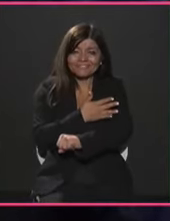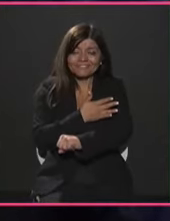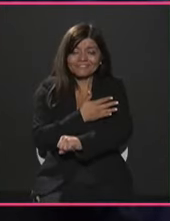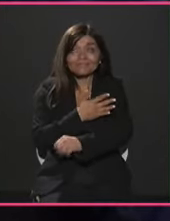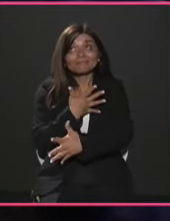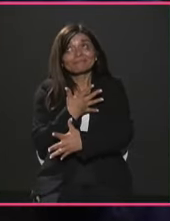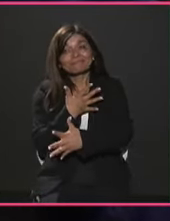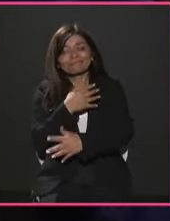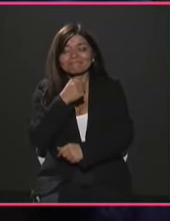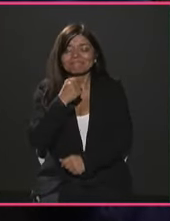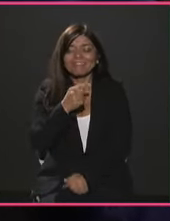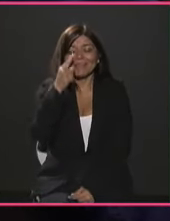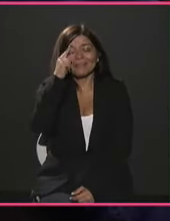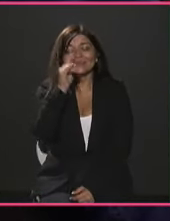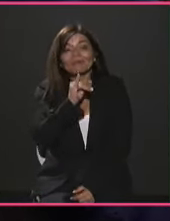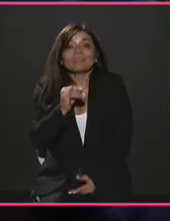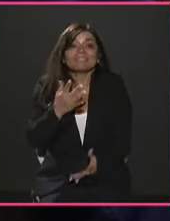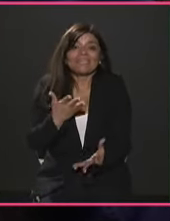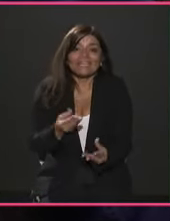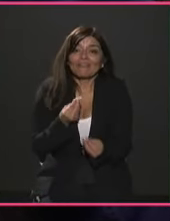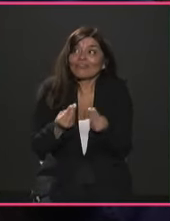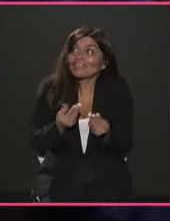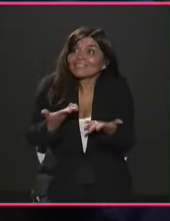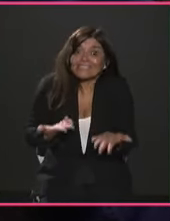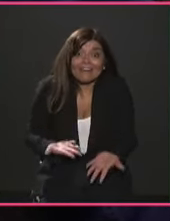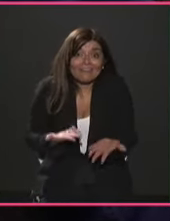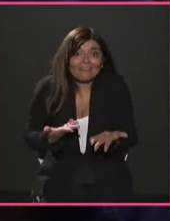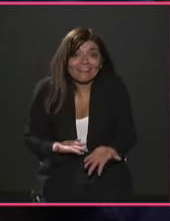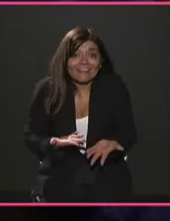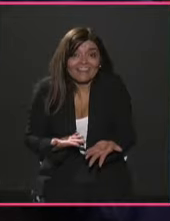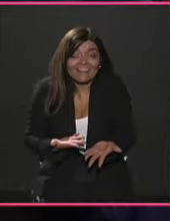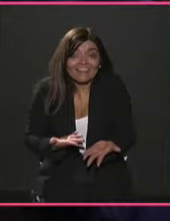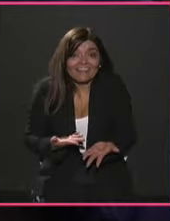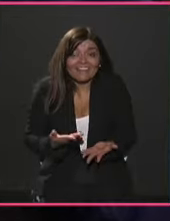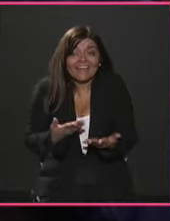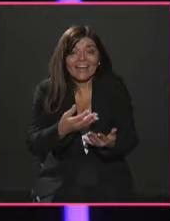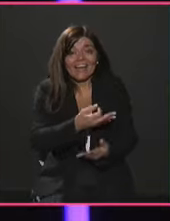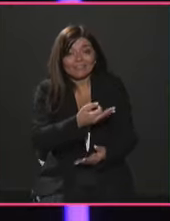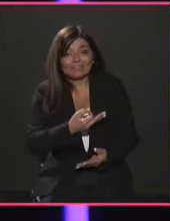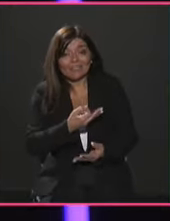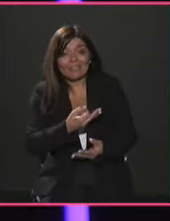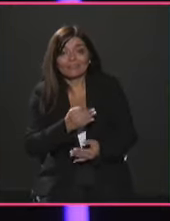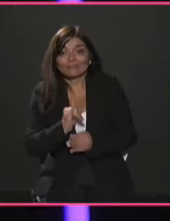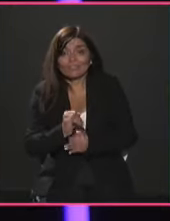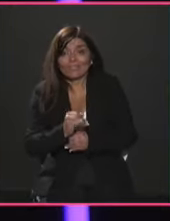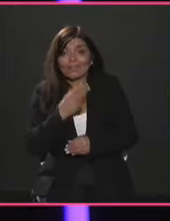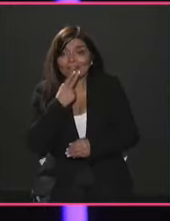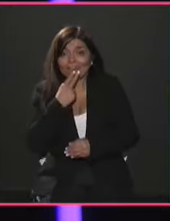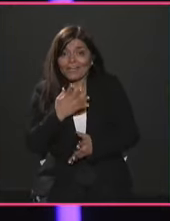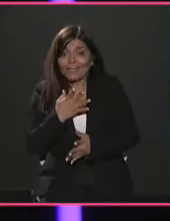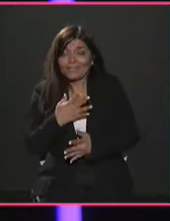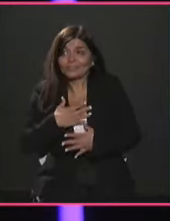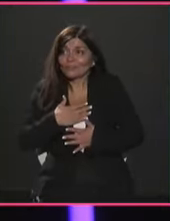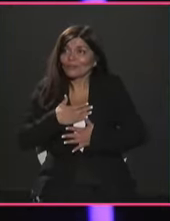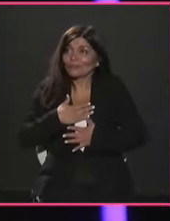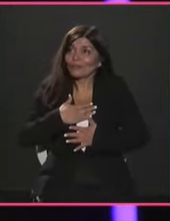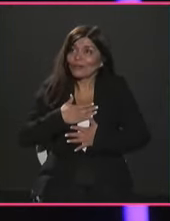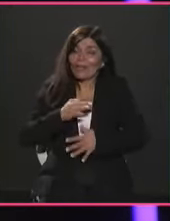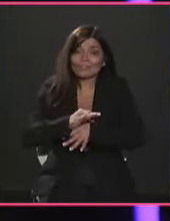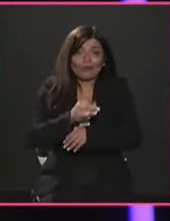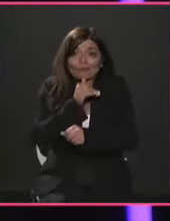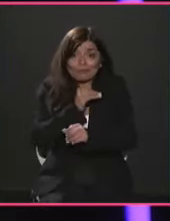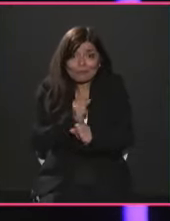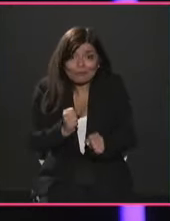pensé chuta qué voy a hacer Entonces esto una enfermedad infecciosa soy epidemióloga pero no soy una